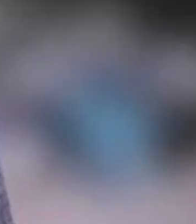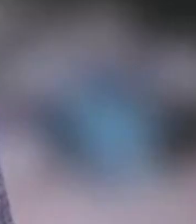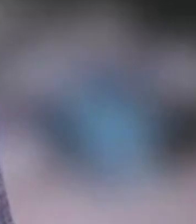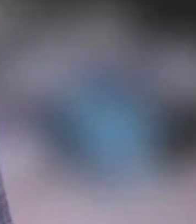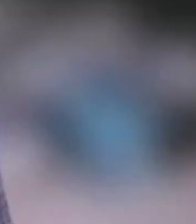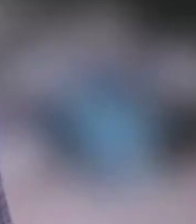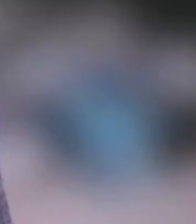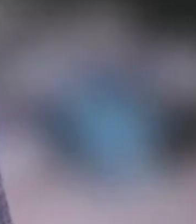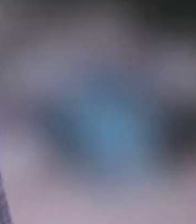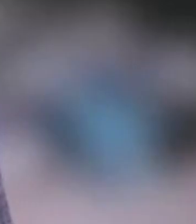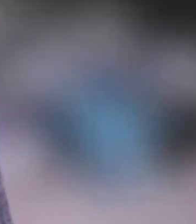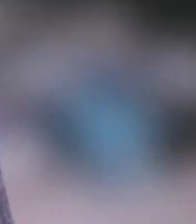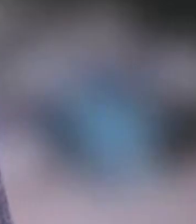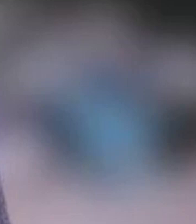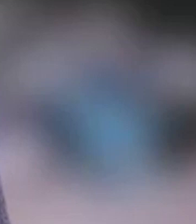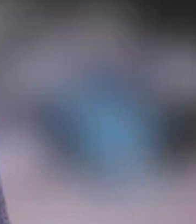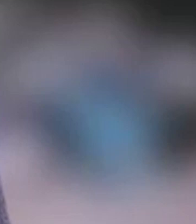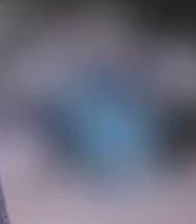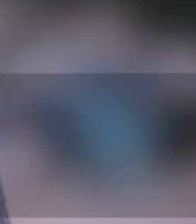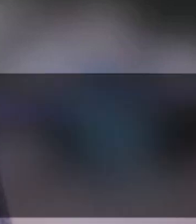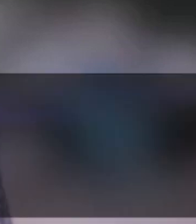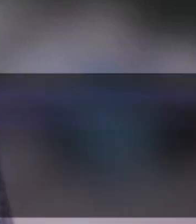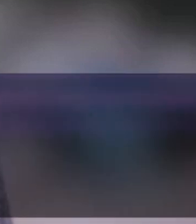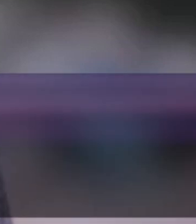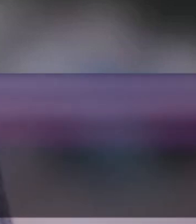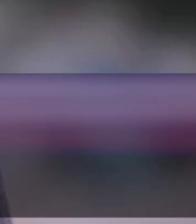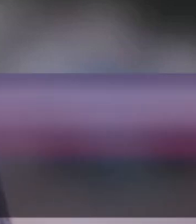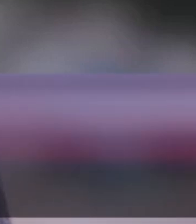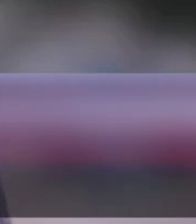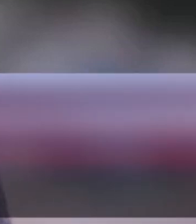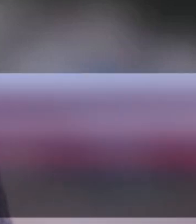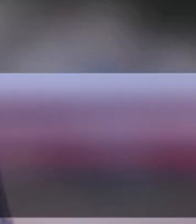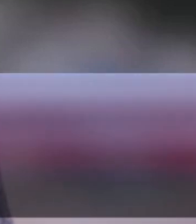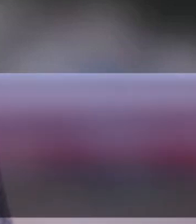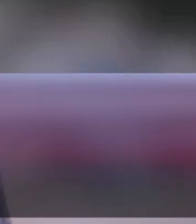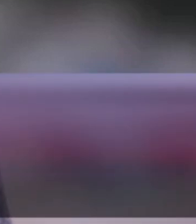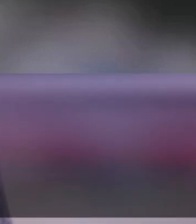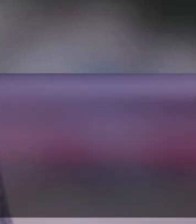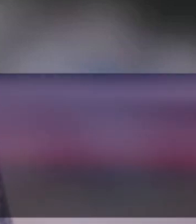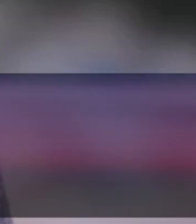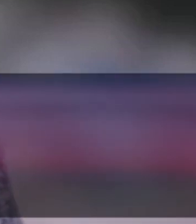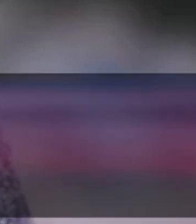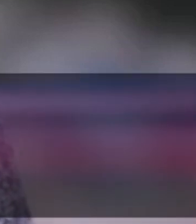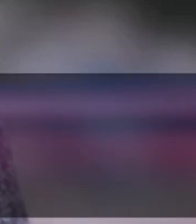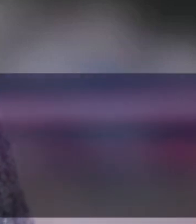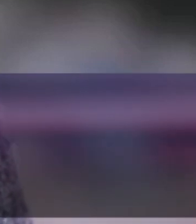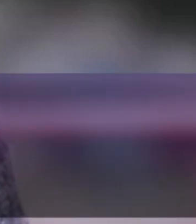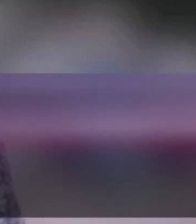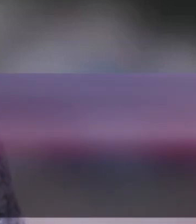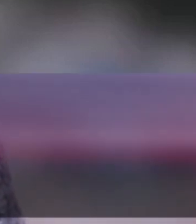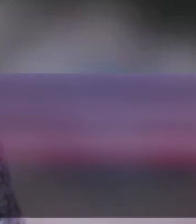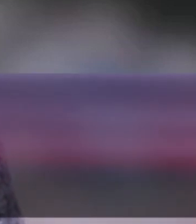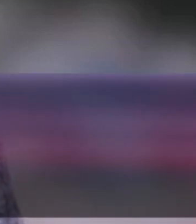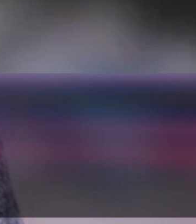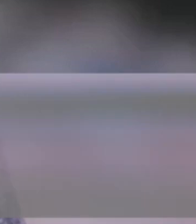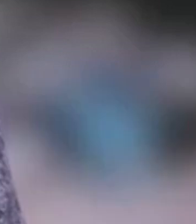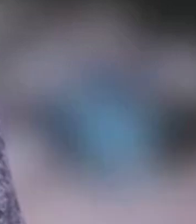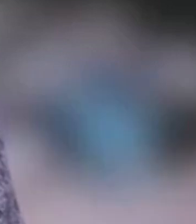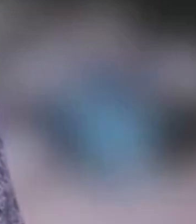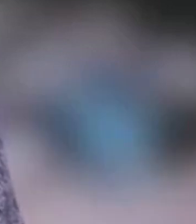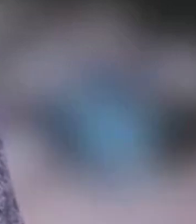El país enfrenta 3 grandes retos. El primero, en materia